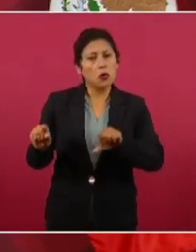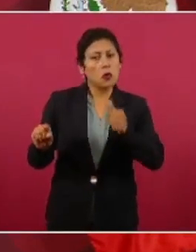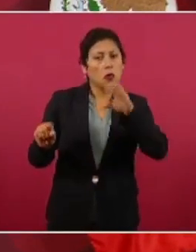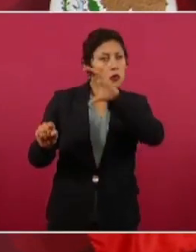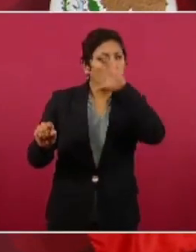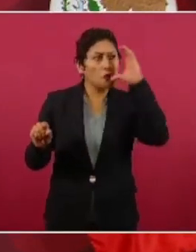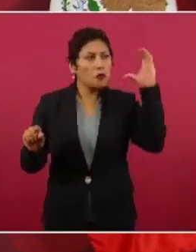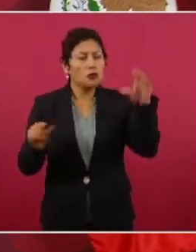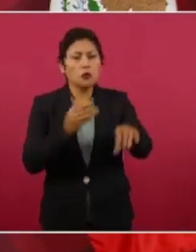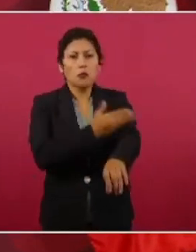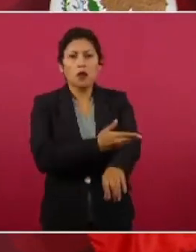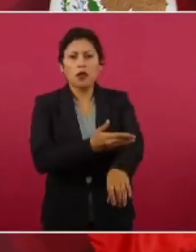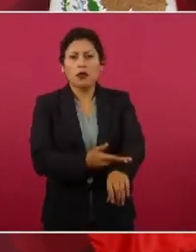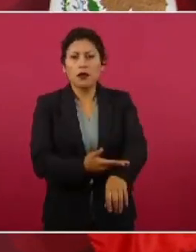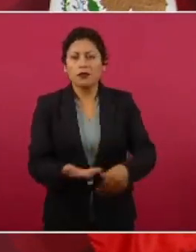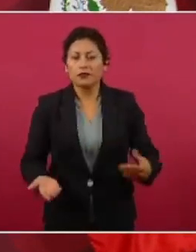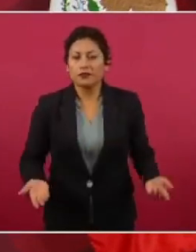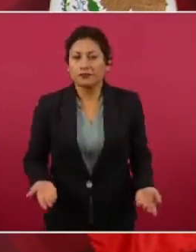Además,